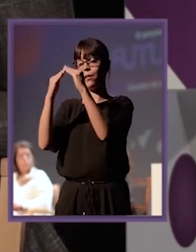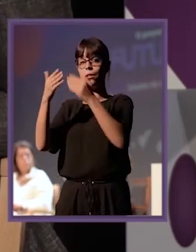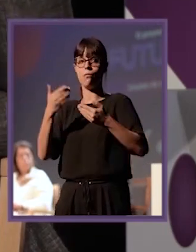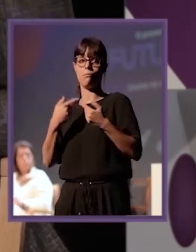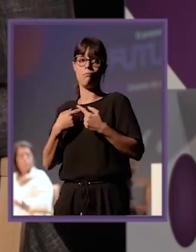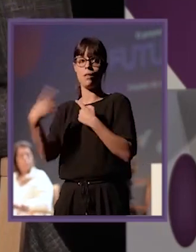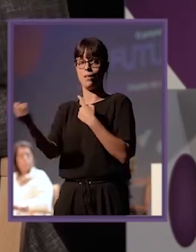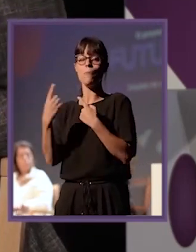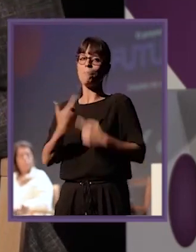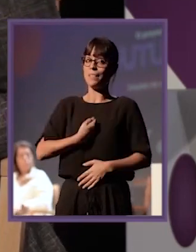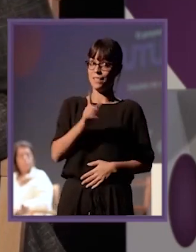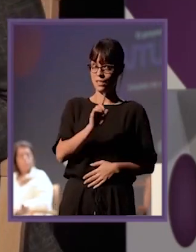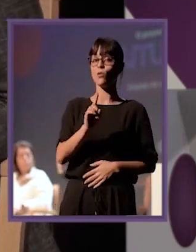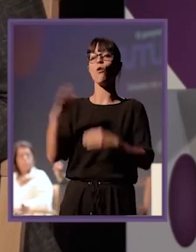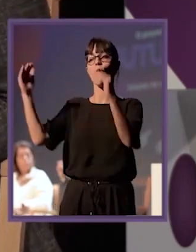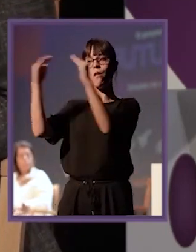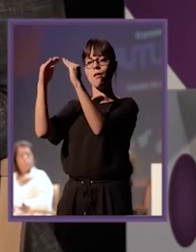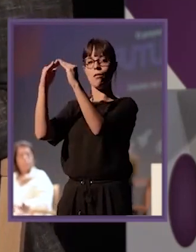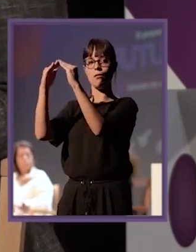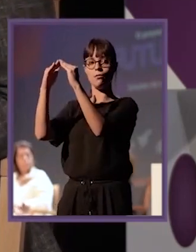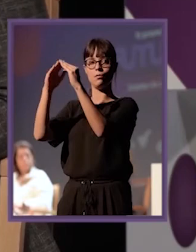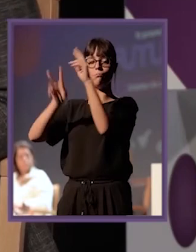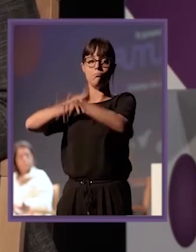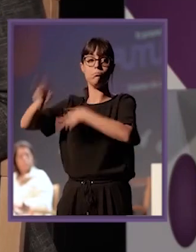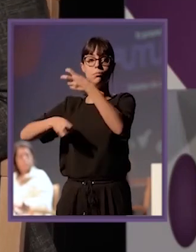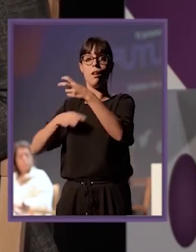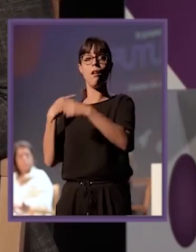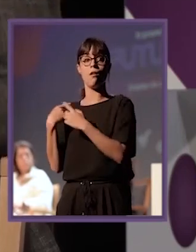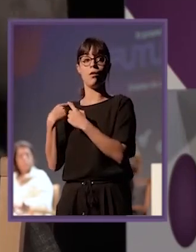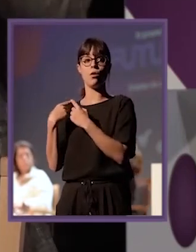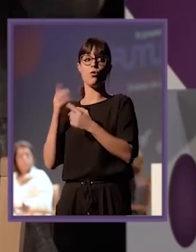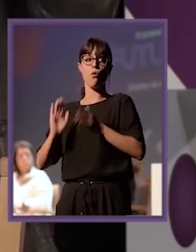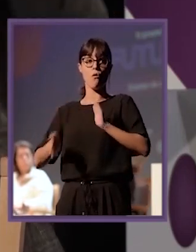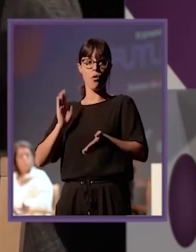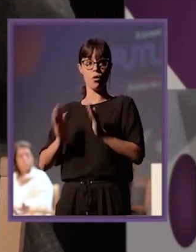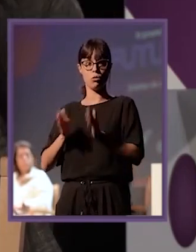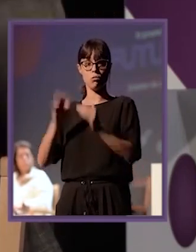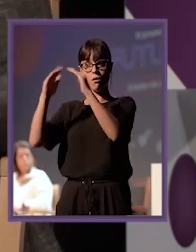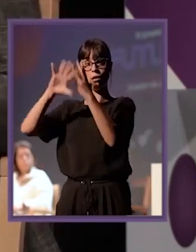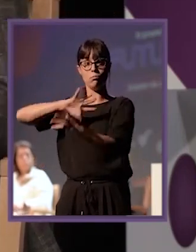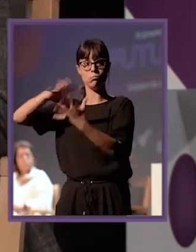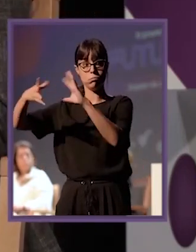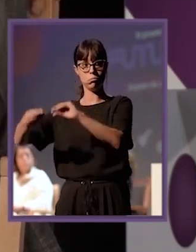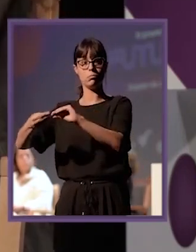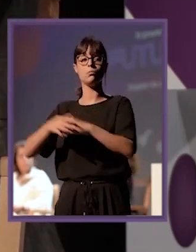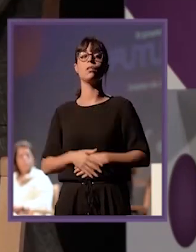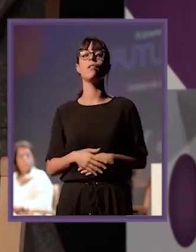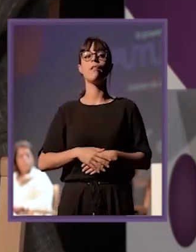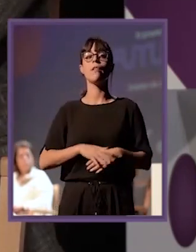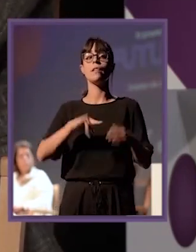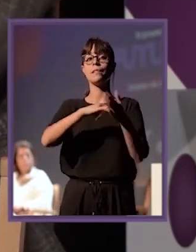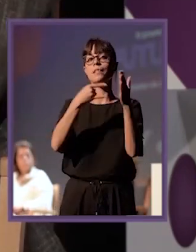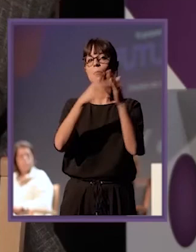del botoncito rojo, sino una teleasistencia avanzada, basada en la domótica. Vamos a montar un sistema en 12.000 hogares, todo